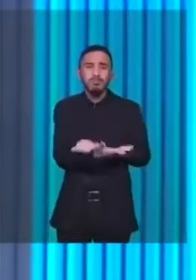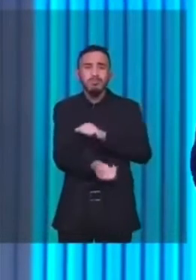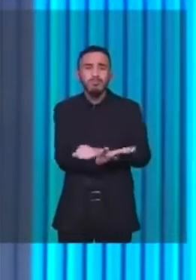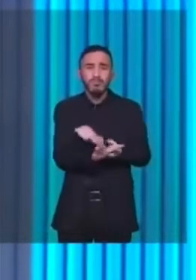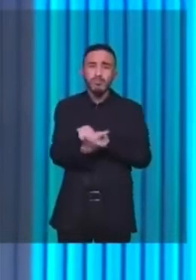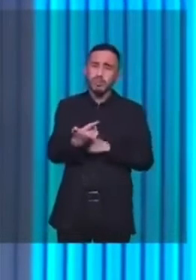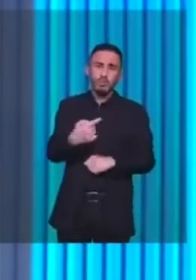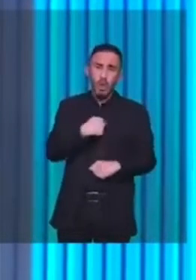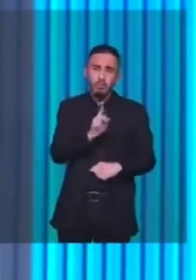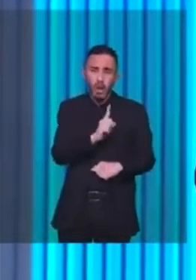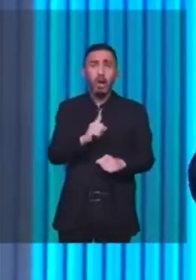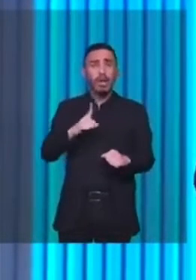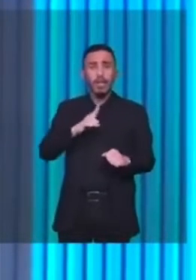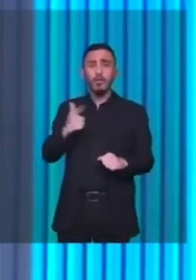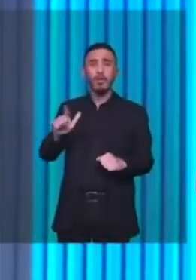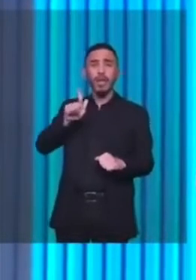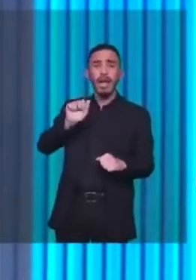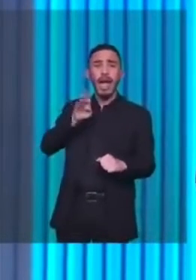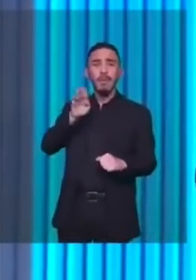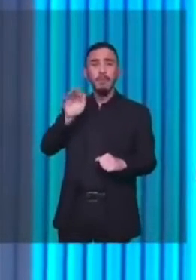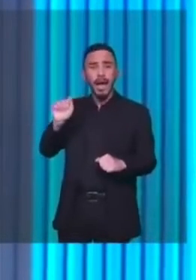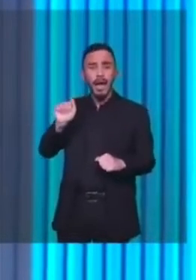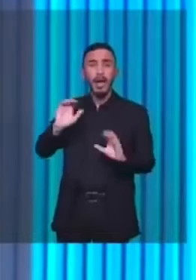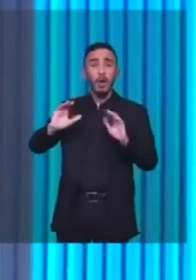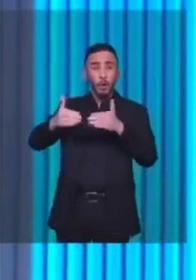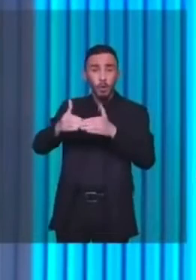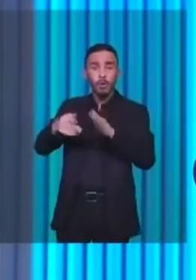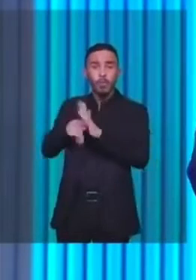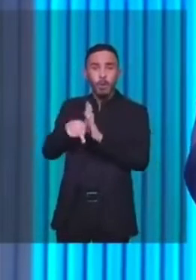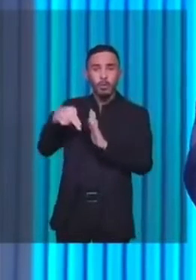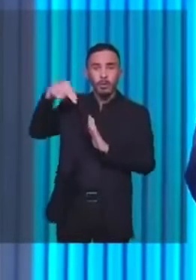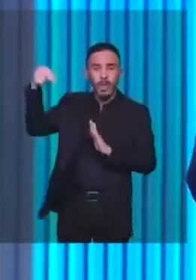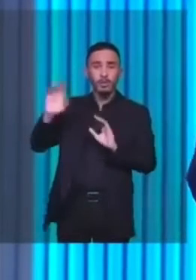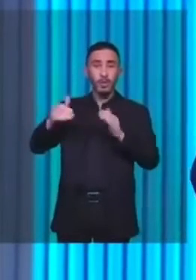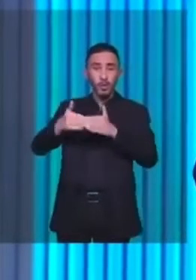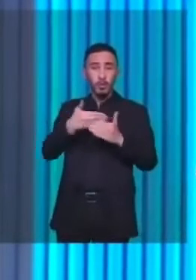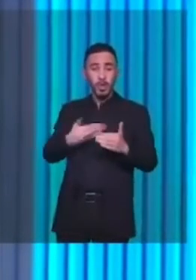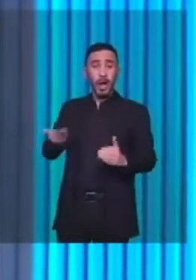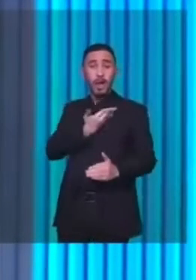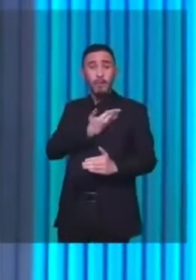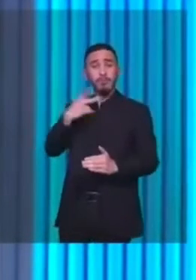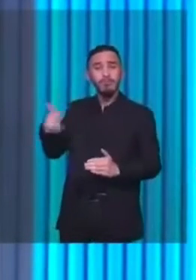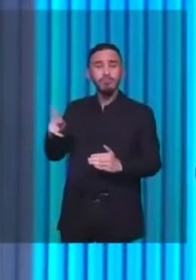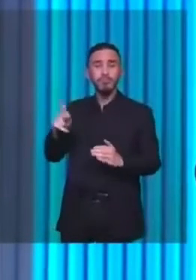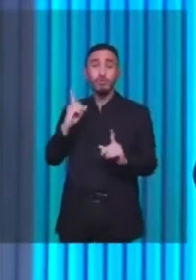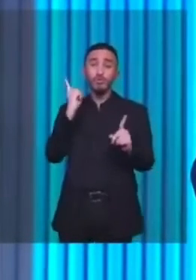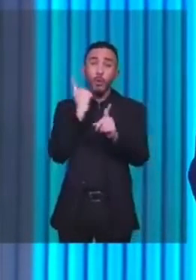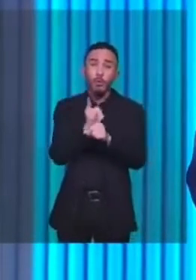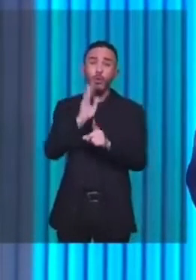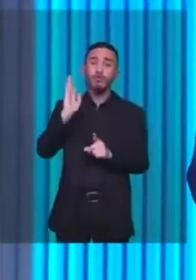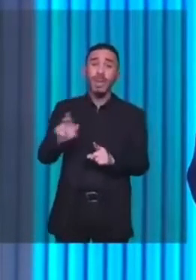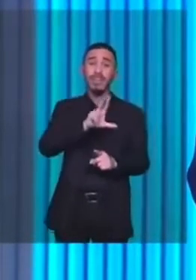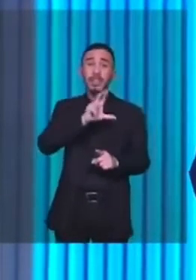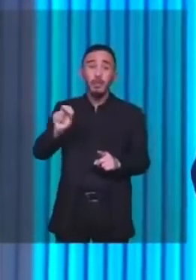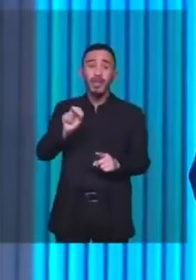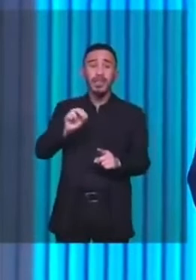Brasil, dos personas que manejaron el país. Bueno, esta es la dualidad. En esto se va, en este caso, Brasil va a